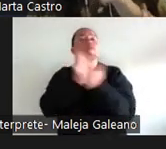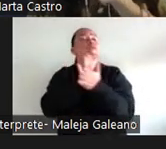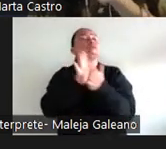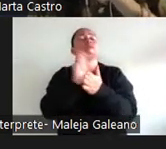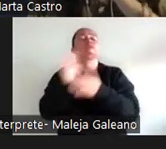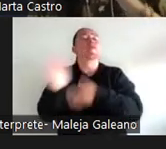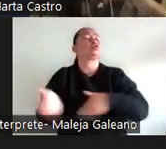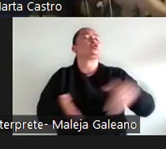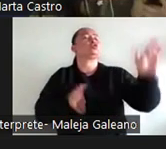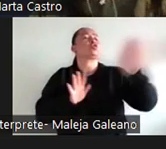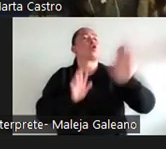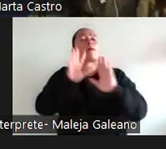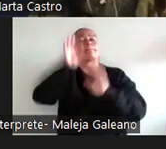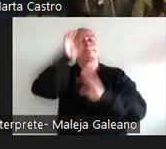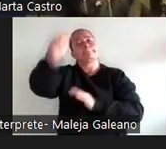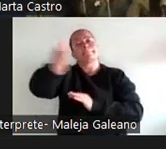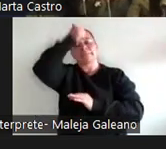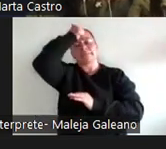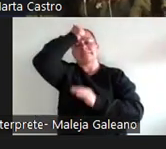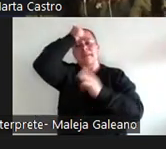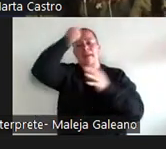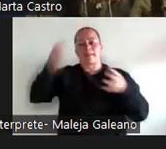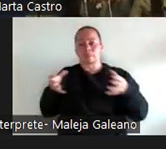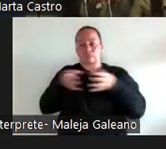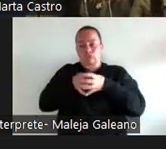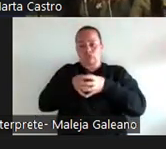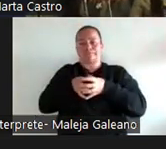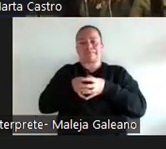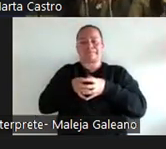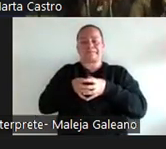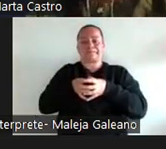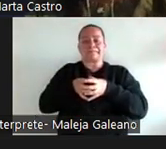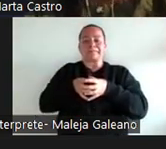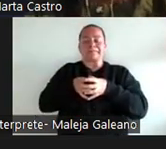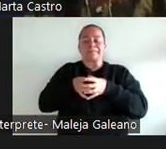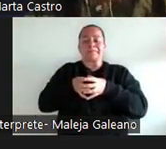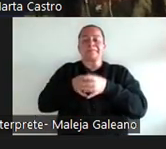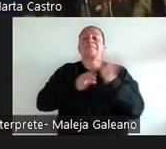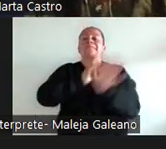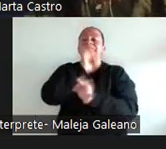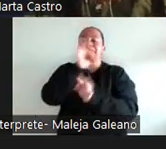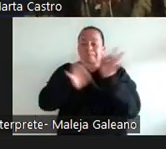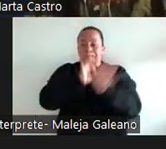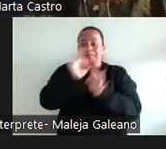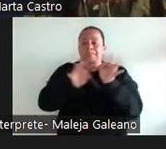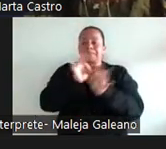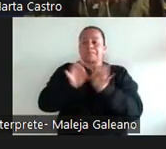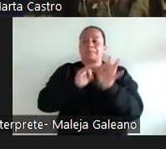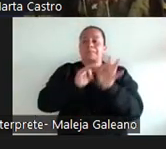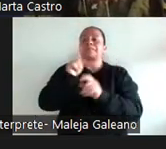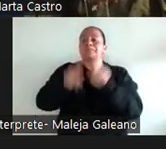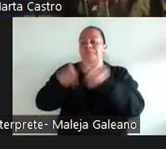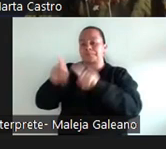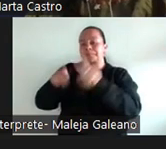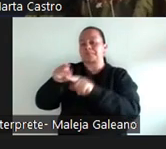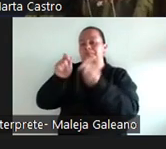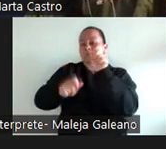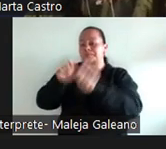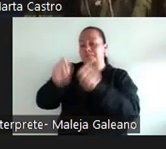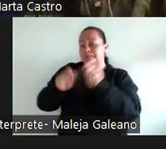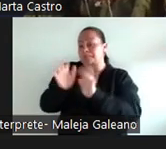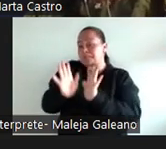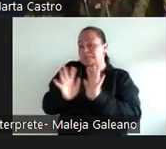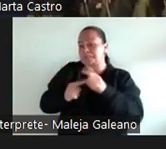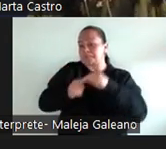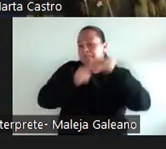principal núcleo eh que protege a algunas personas de especial protección